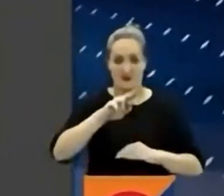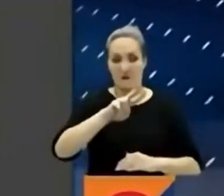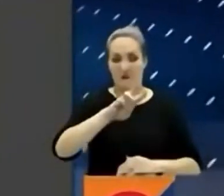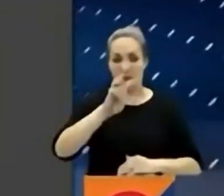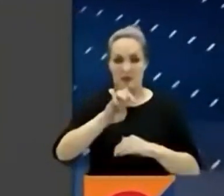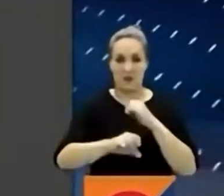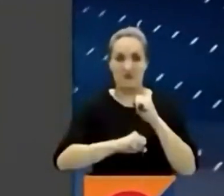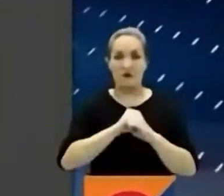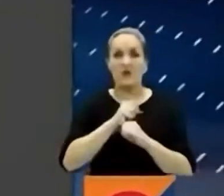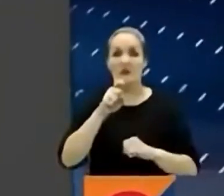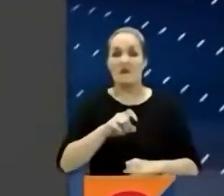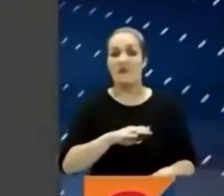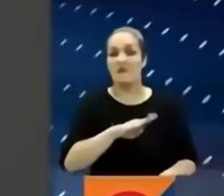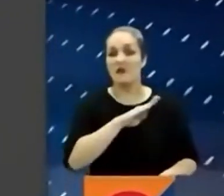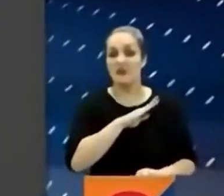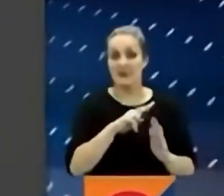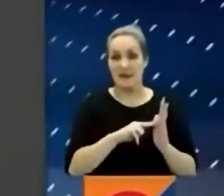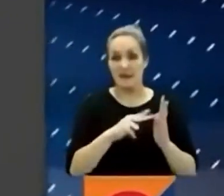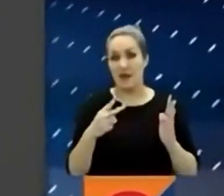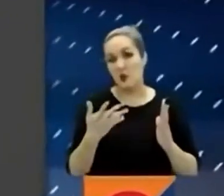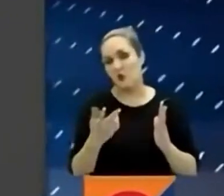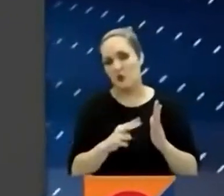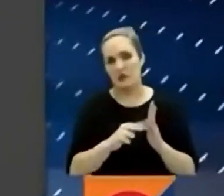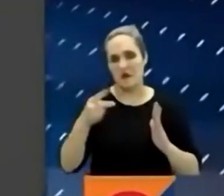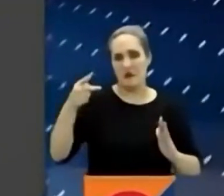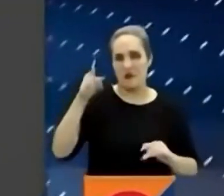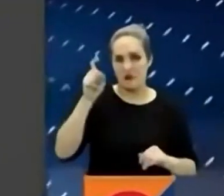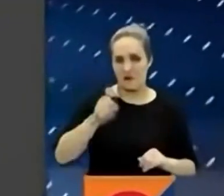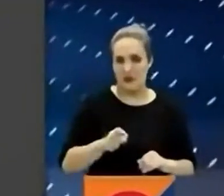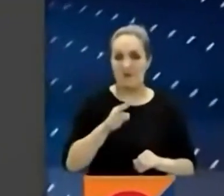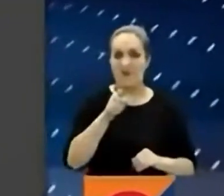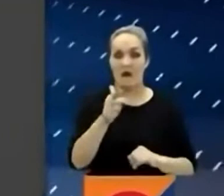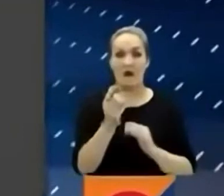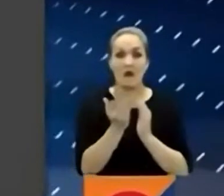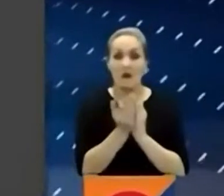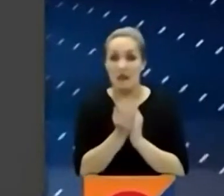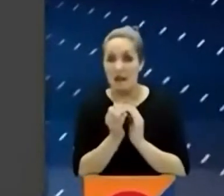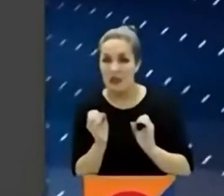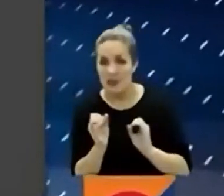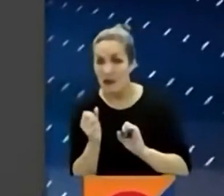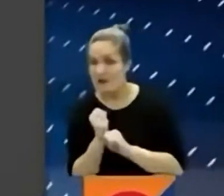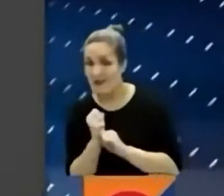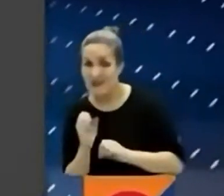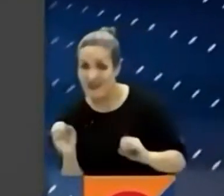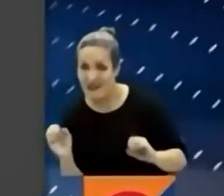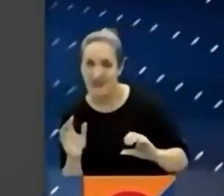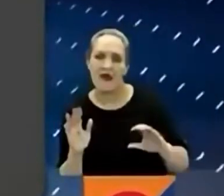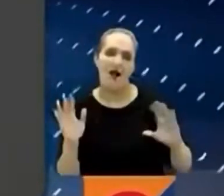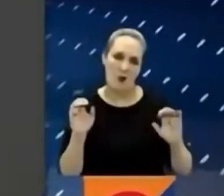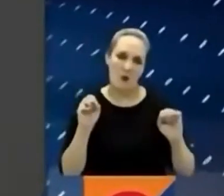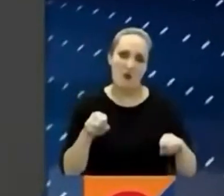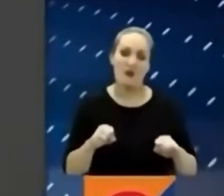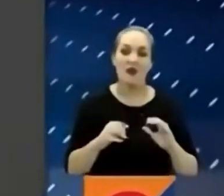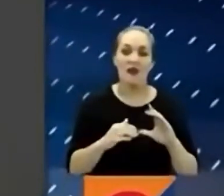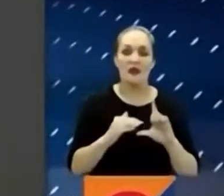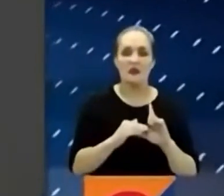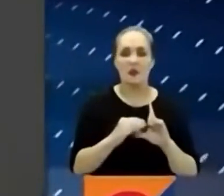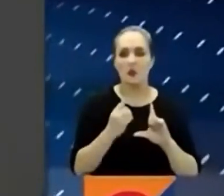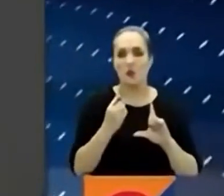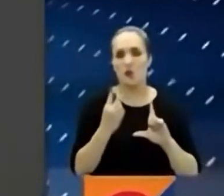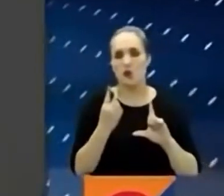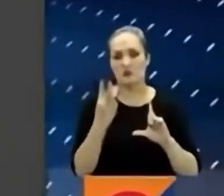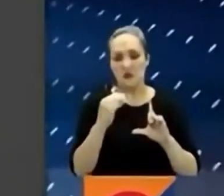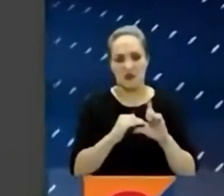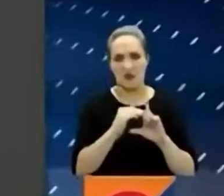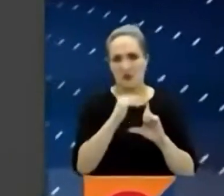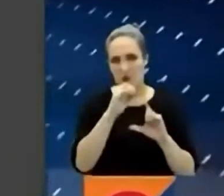ser bachiller, técnico o tecnólogo, no estar ni estudiando ni trabajando y residir en estrato 1, 2 o 3,